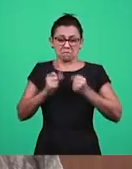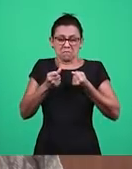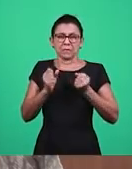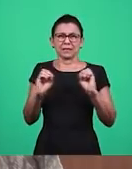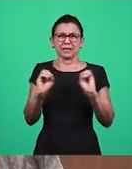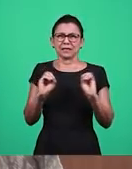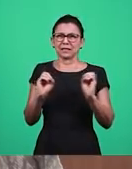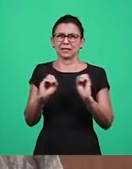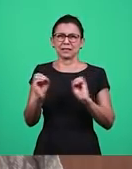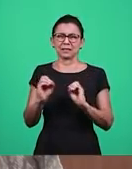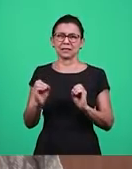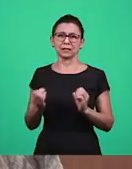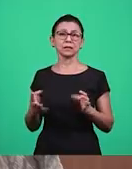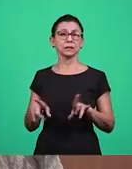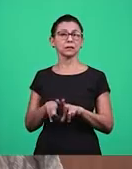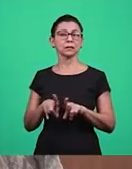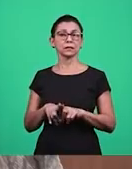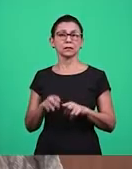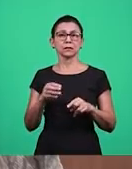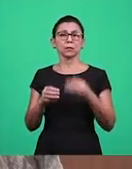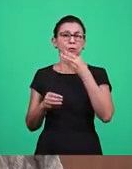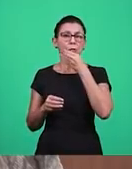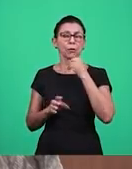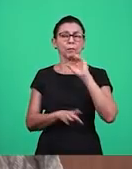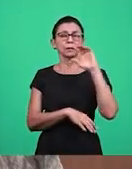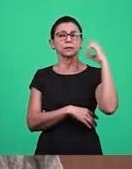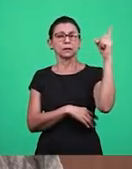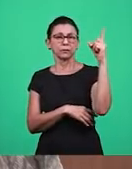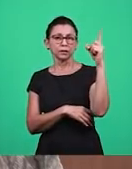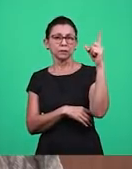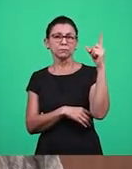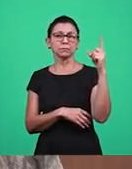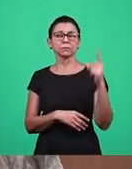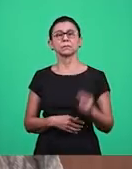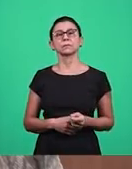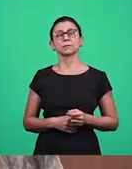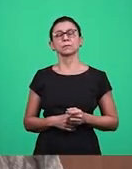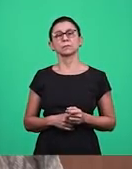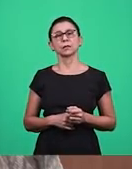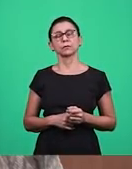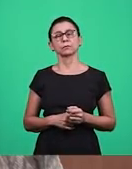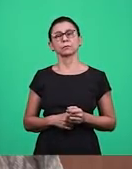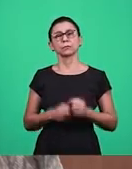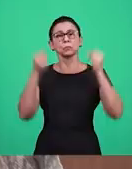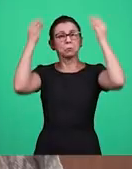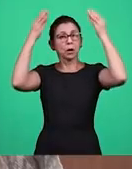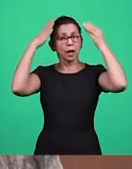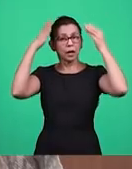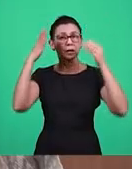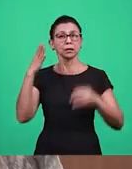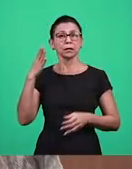David recibió del Señor por herencia un reino con la promesa de Dios. Pero un día, él